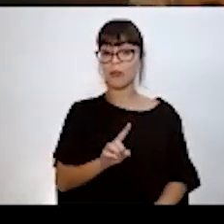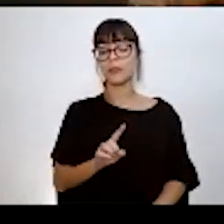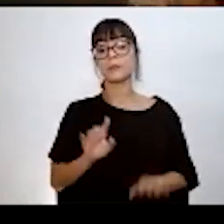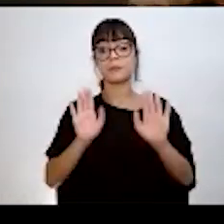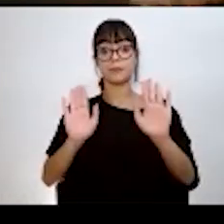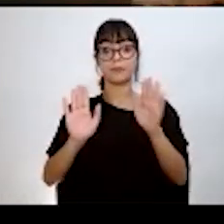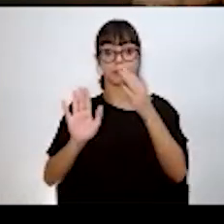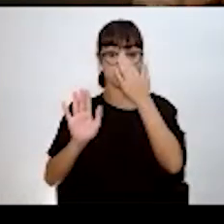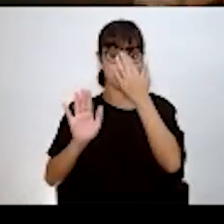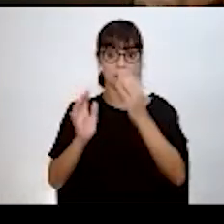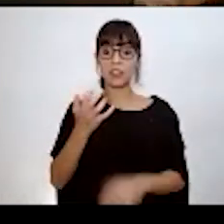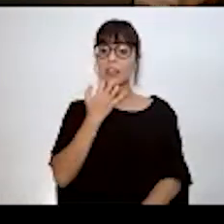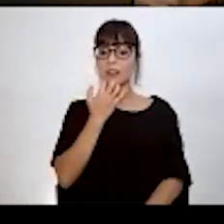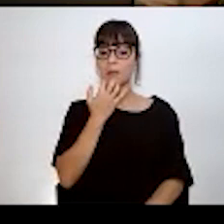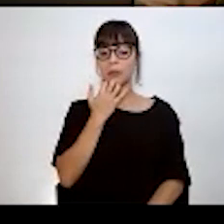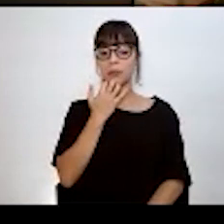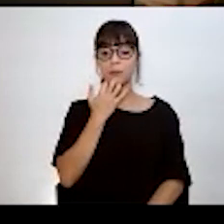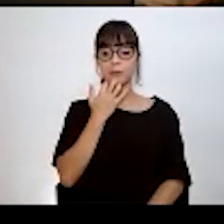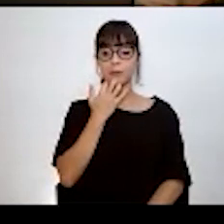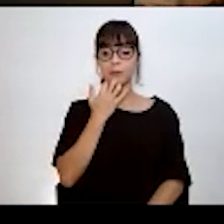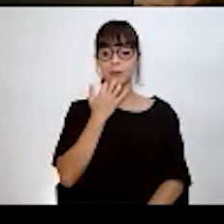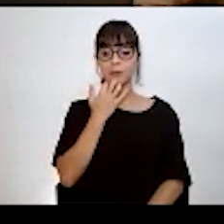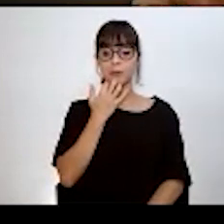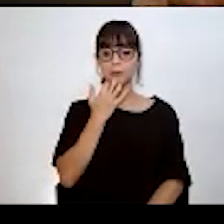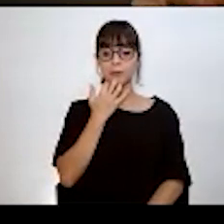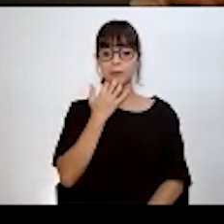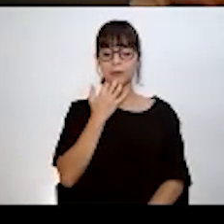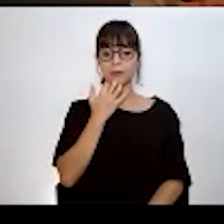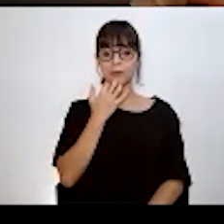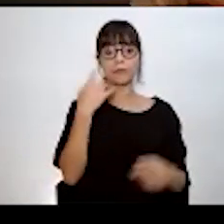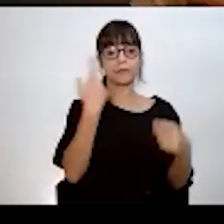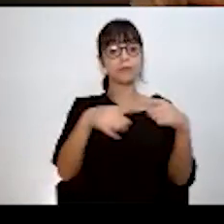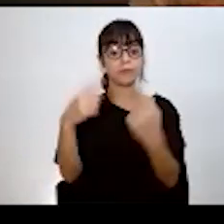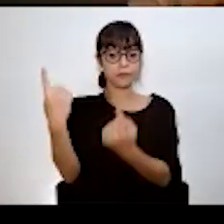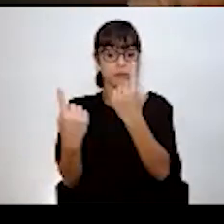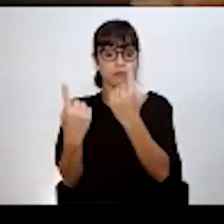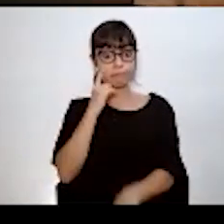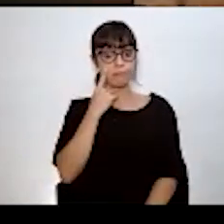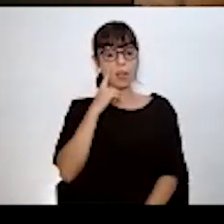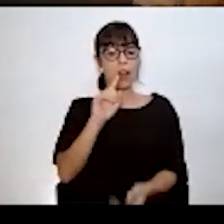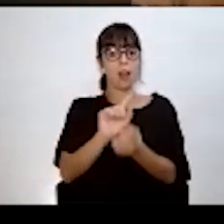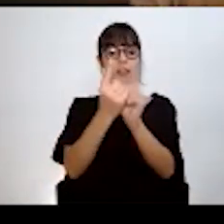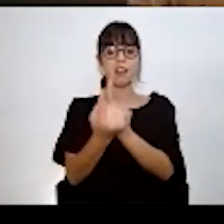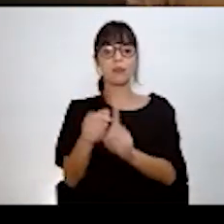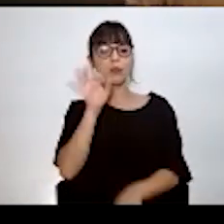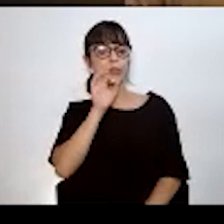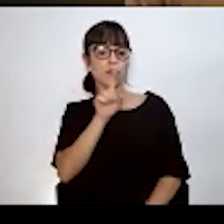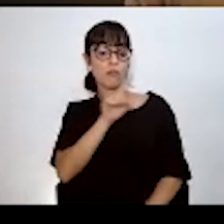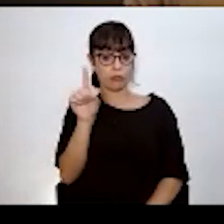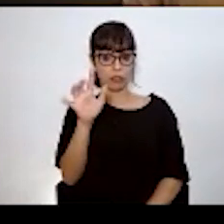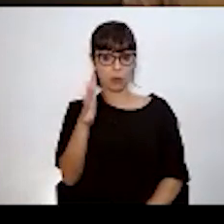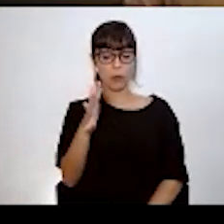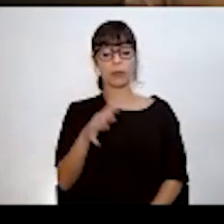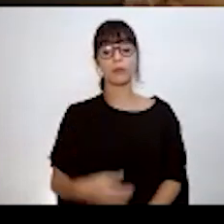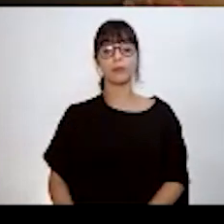que determinados elementos se empiezan a identificar como cambios coincidiendo con el siglo XI aproximadamente también,